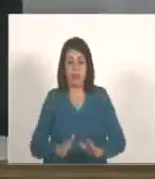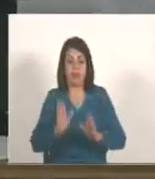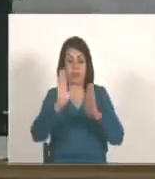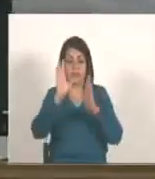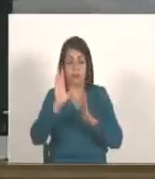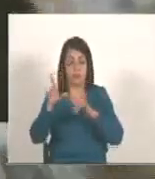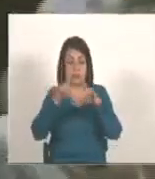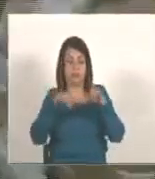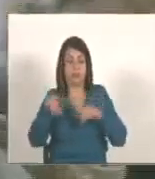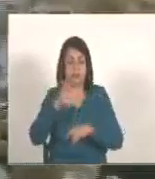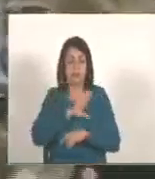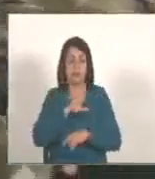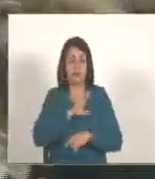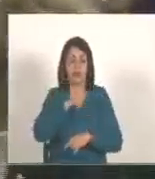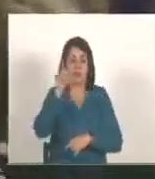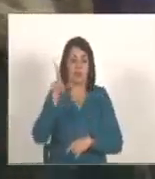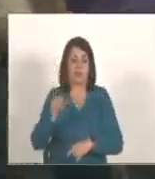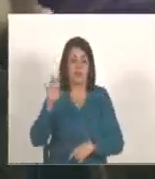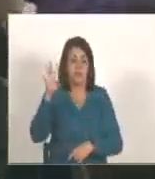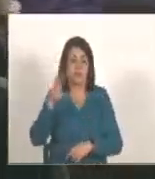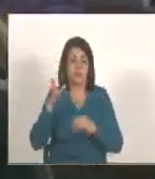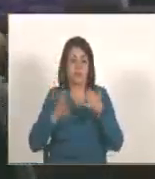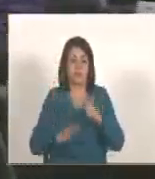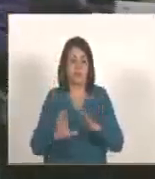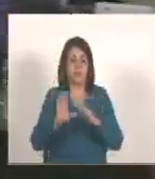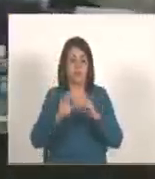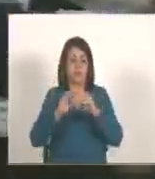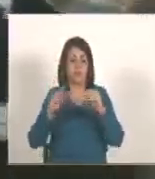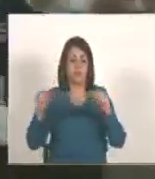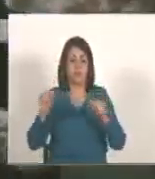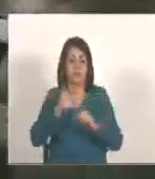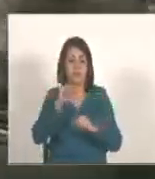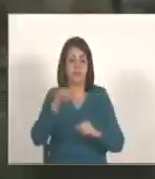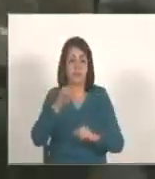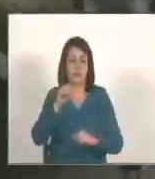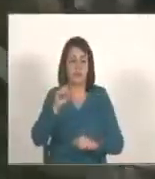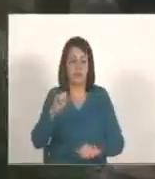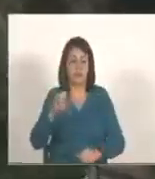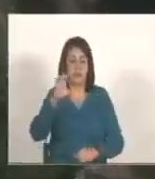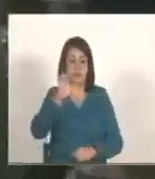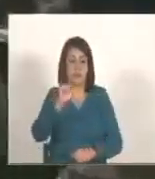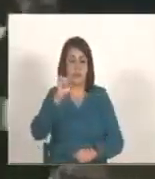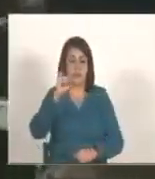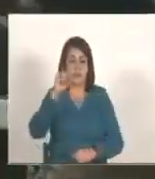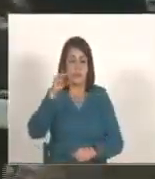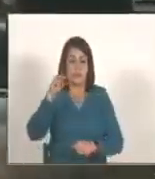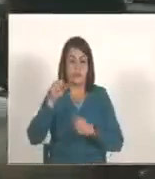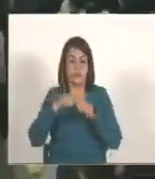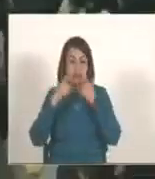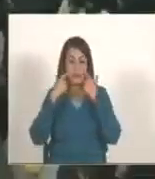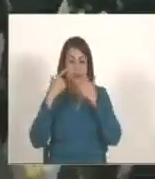en la tierra de Simón Bolívar y en la tierra de Antonio José de Sucre.